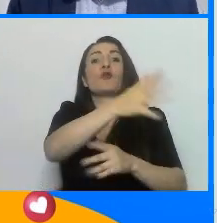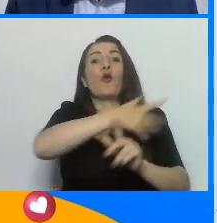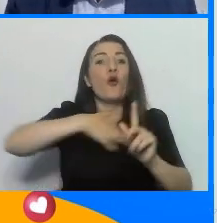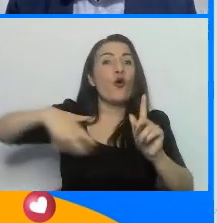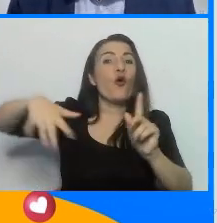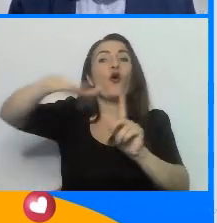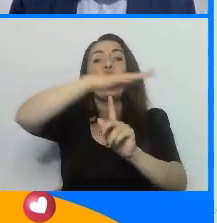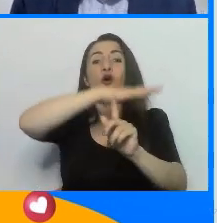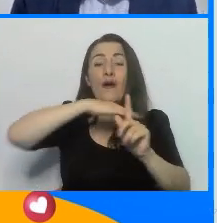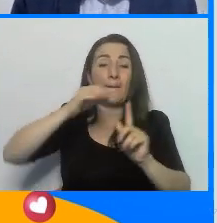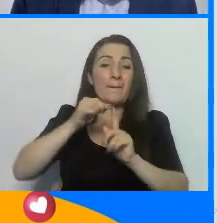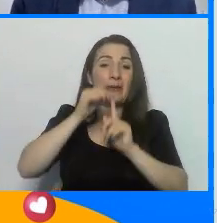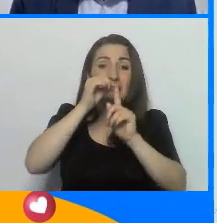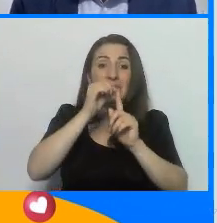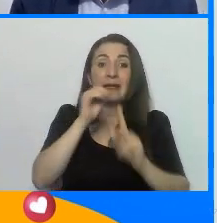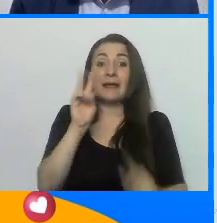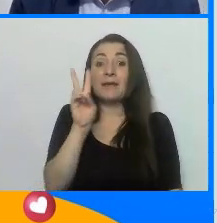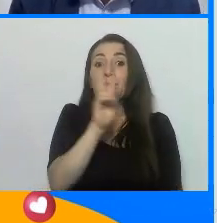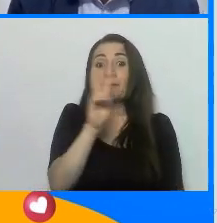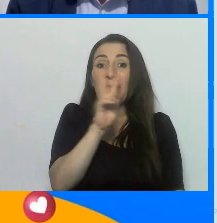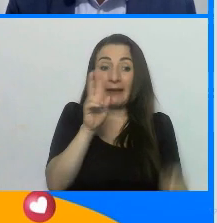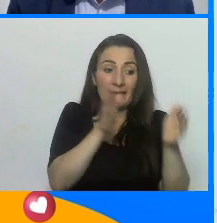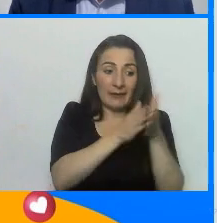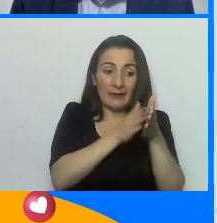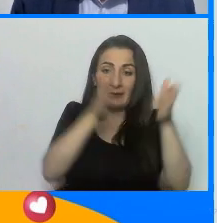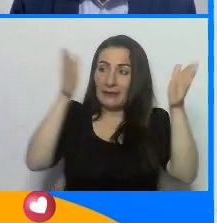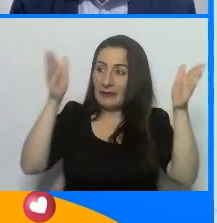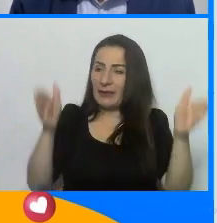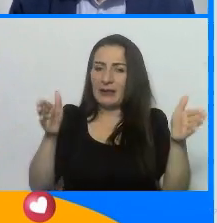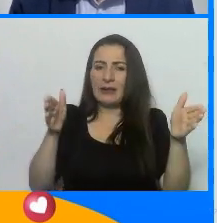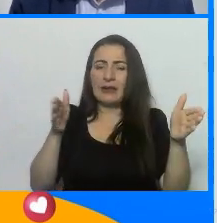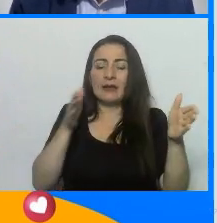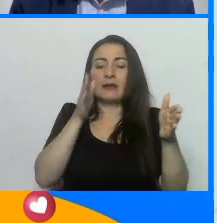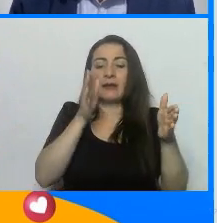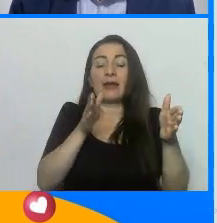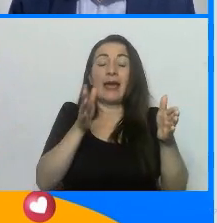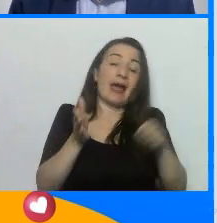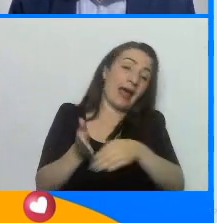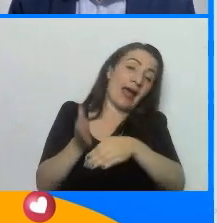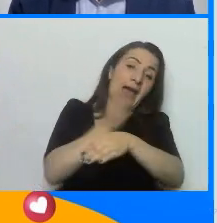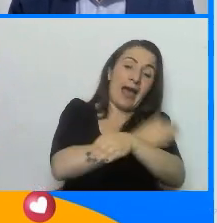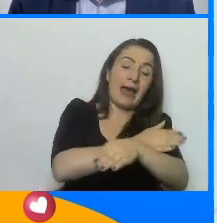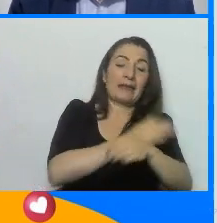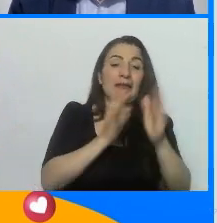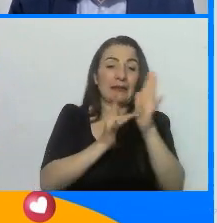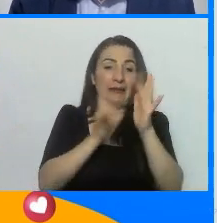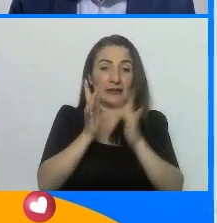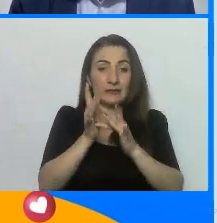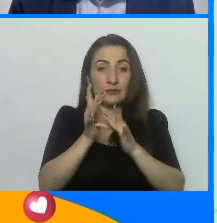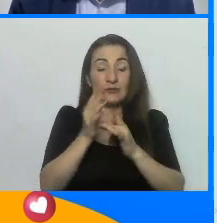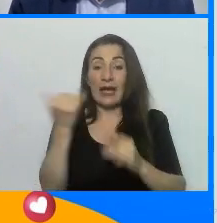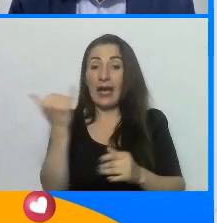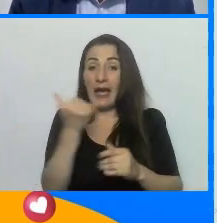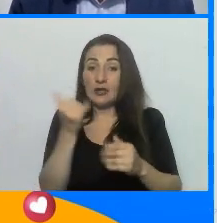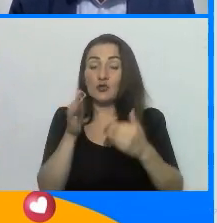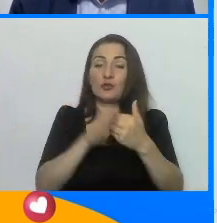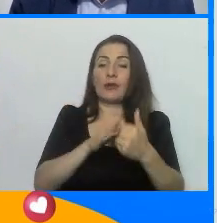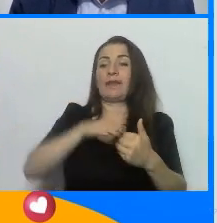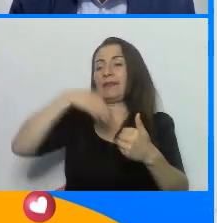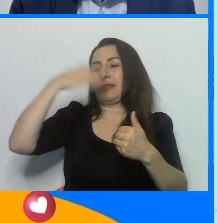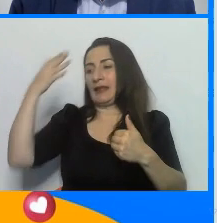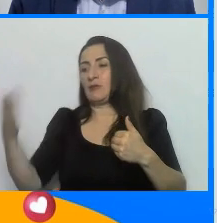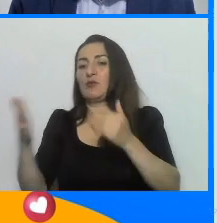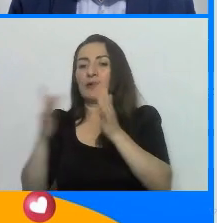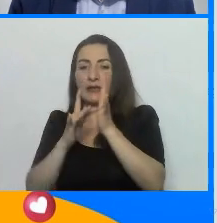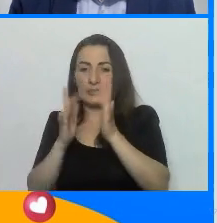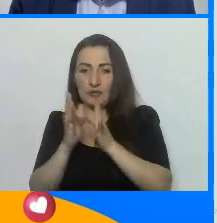importante. Lo que ustedes ven en verde son periodos años antes de Cristo, lo que ven en azul, obviamente, pues son periodos después de Cristo, por